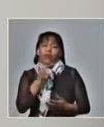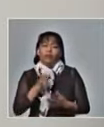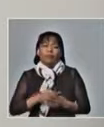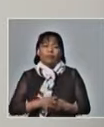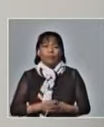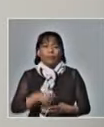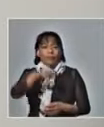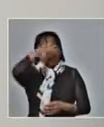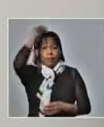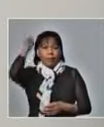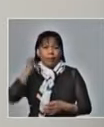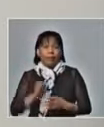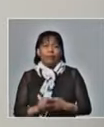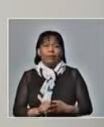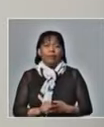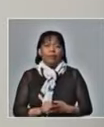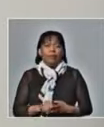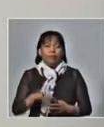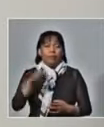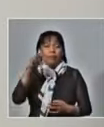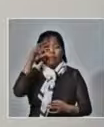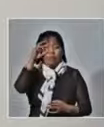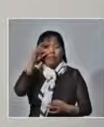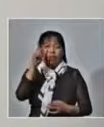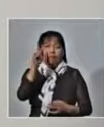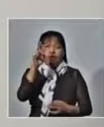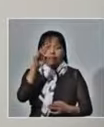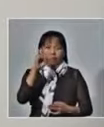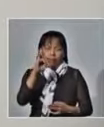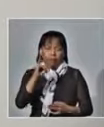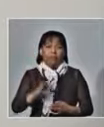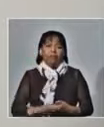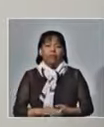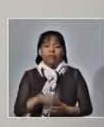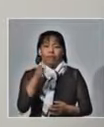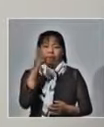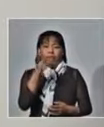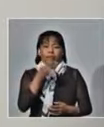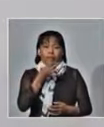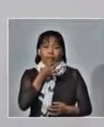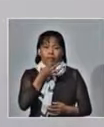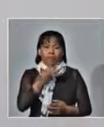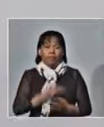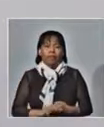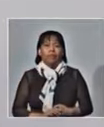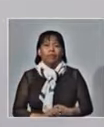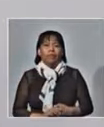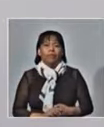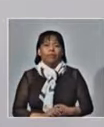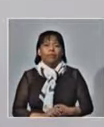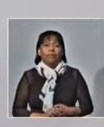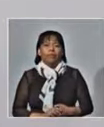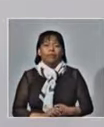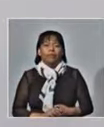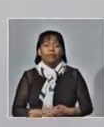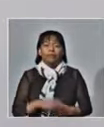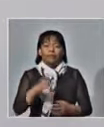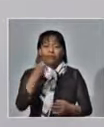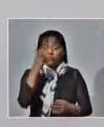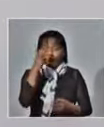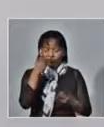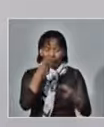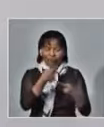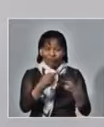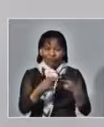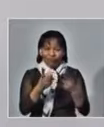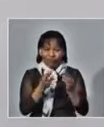Enrique Doher del Partido Revolucionario Institucional con 3 minutos. Adelante. Gracias, Juan Carlos. Pues dos prioridades